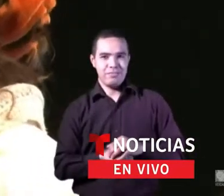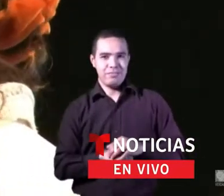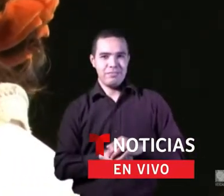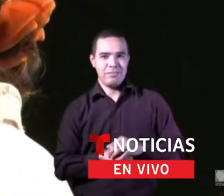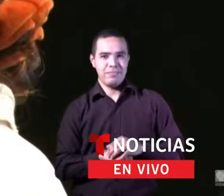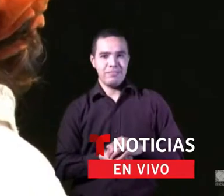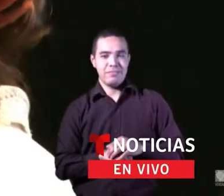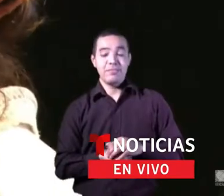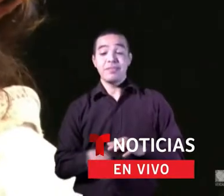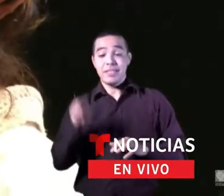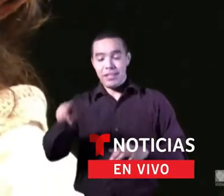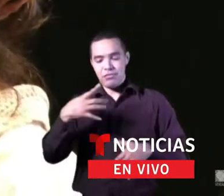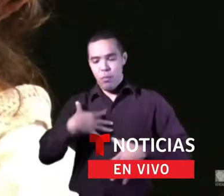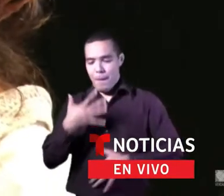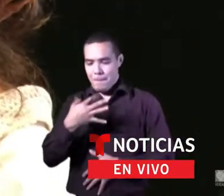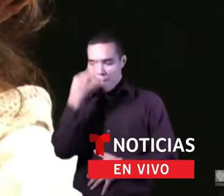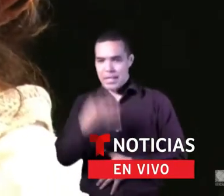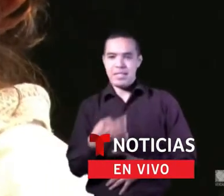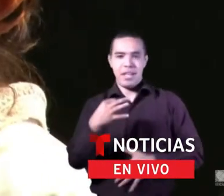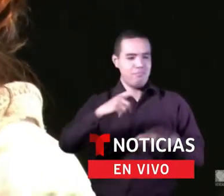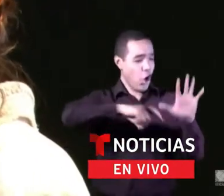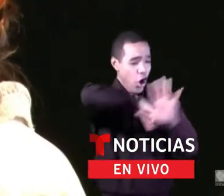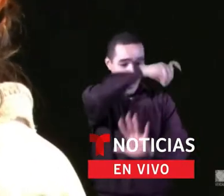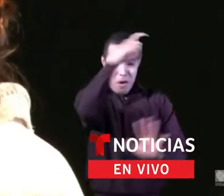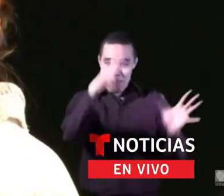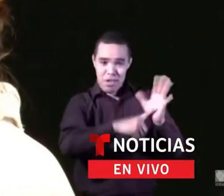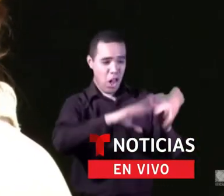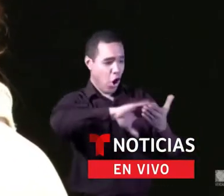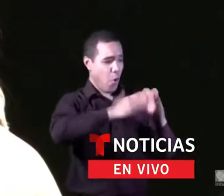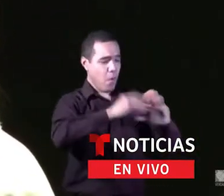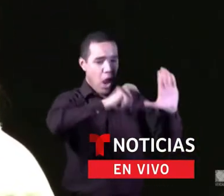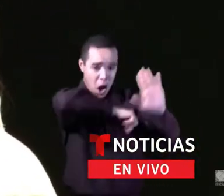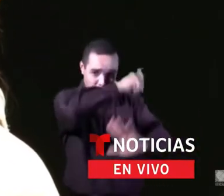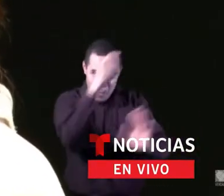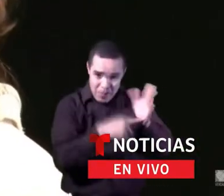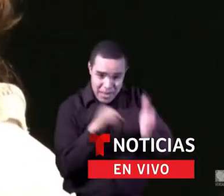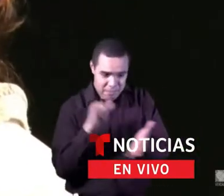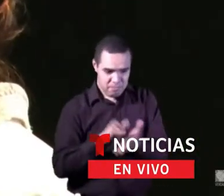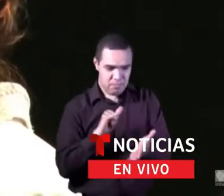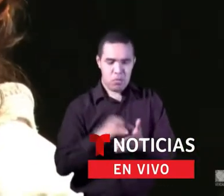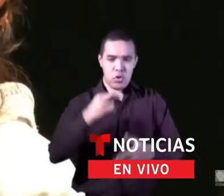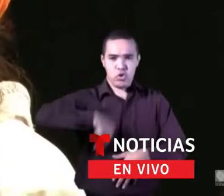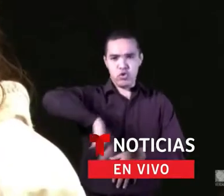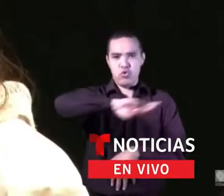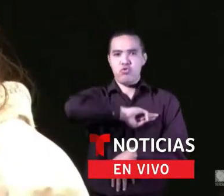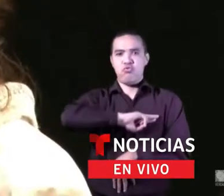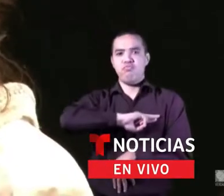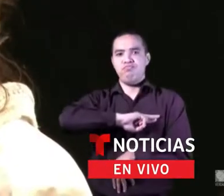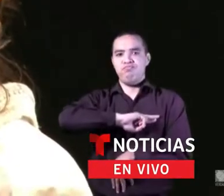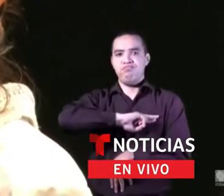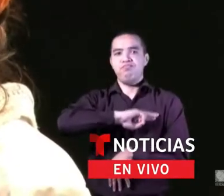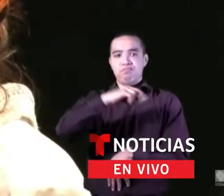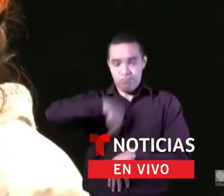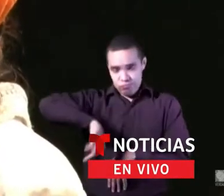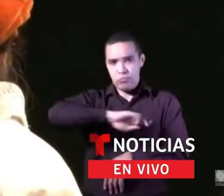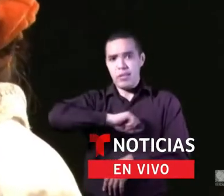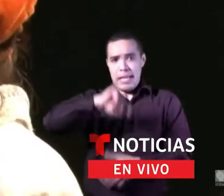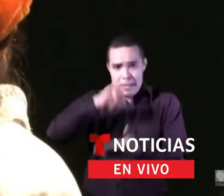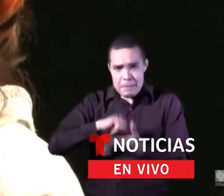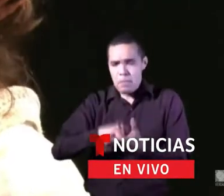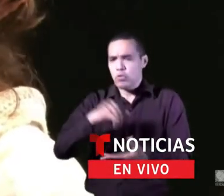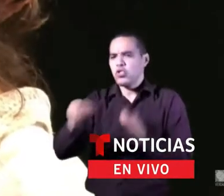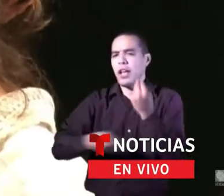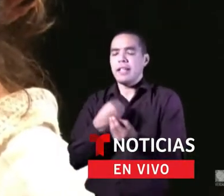esta es nuestra verdad colectiva son las fundaciones sobre las cuales debemos construir una colombia